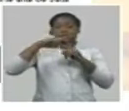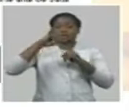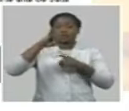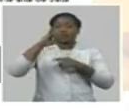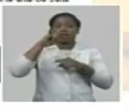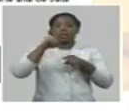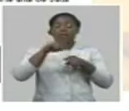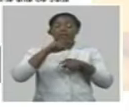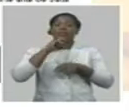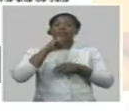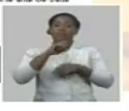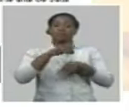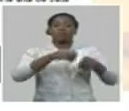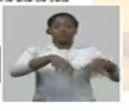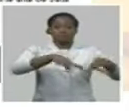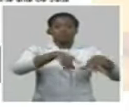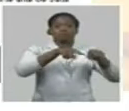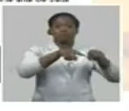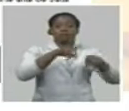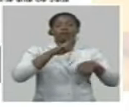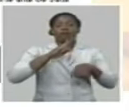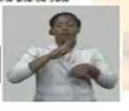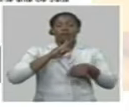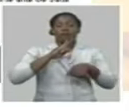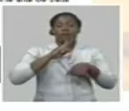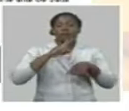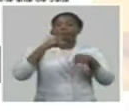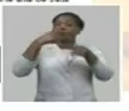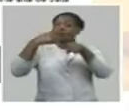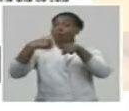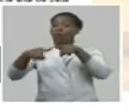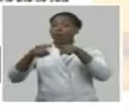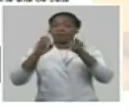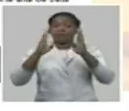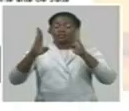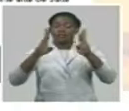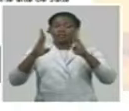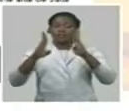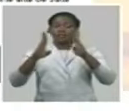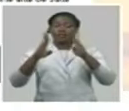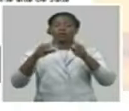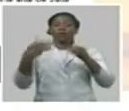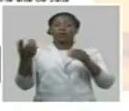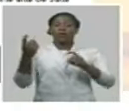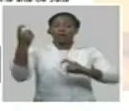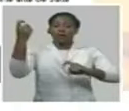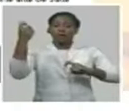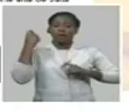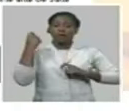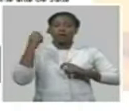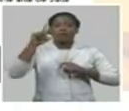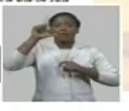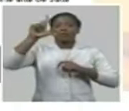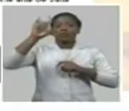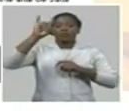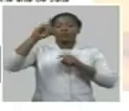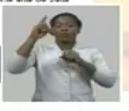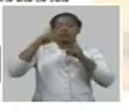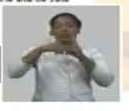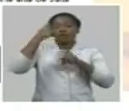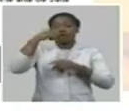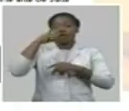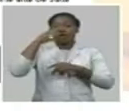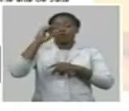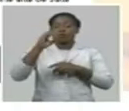existan dificultades en el sistema central los consejos más afectados son armada luciano santos-suárez tamarindo